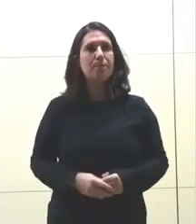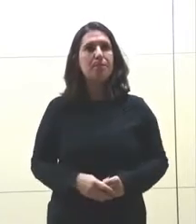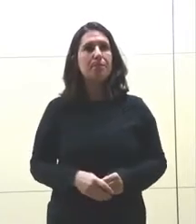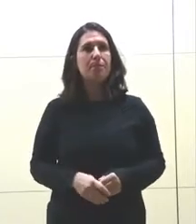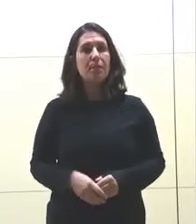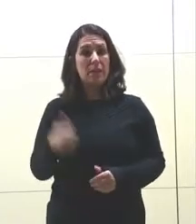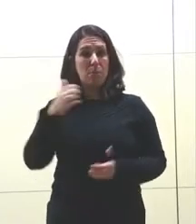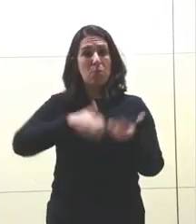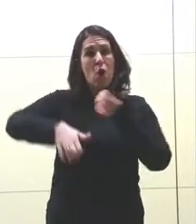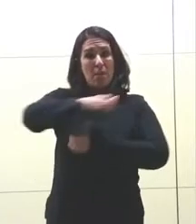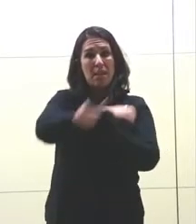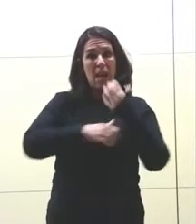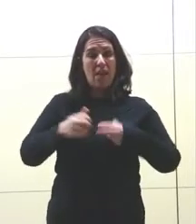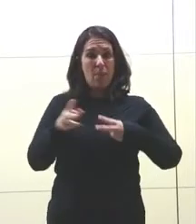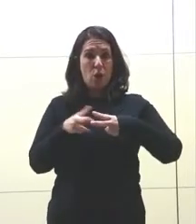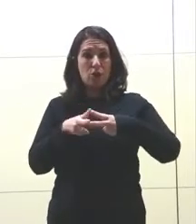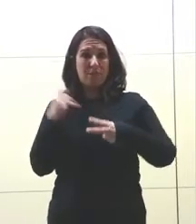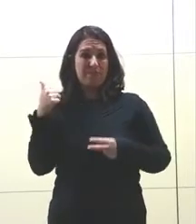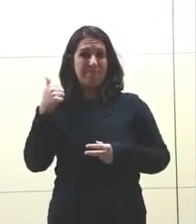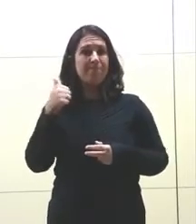polémica, pues